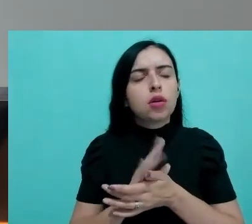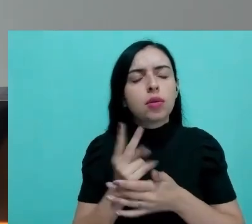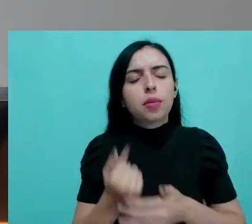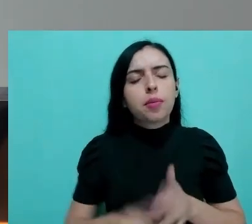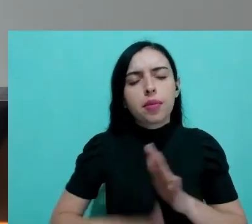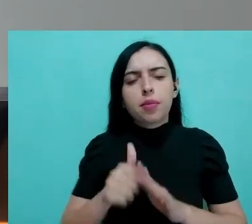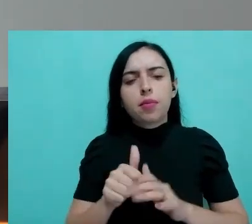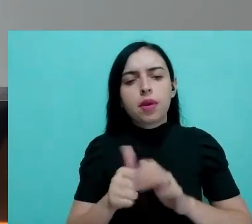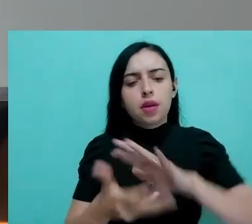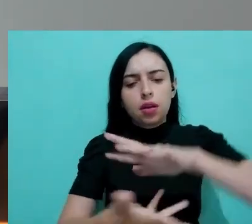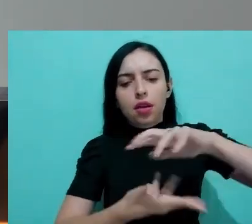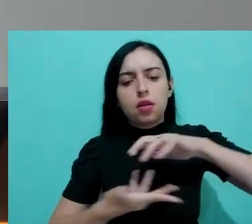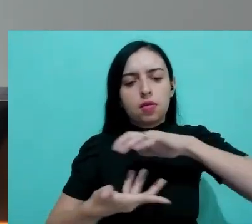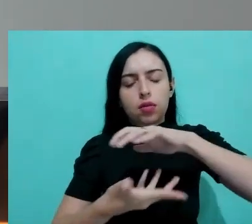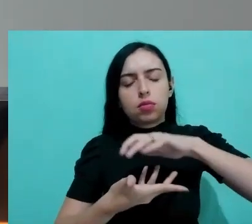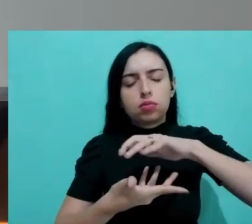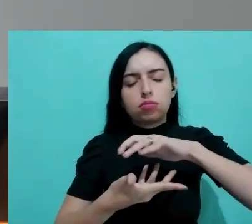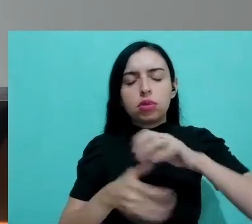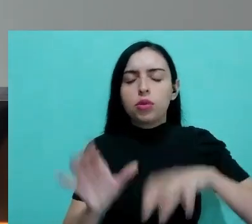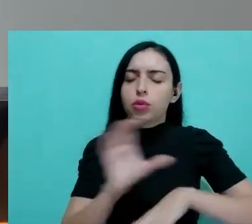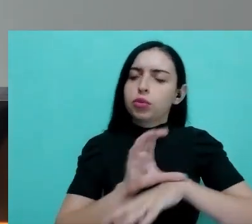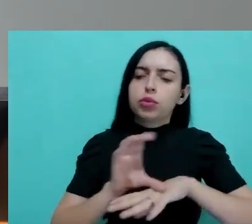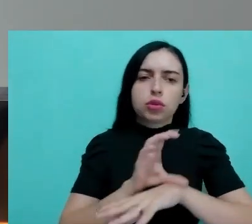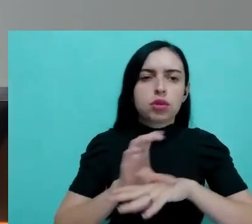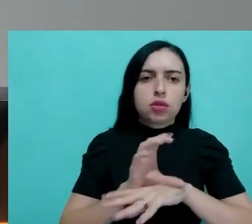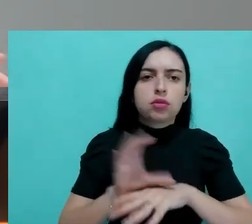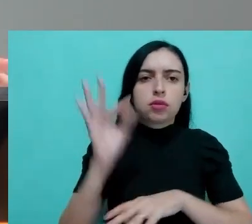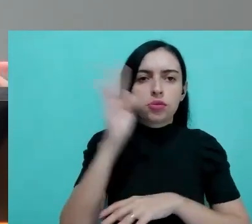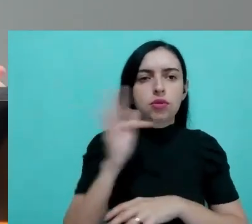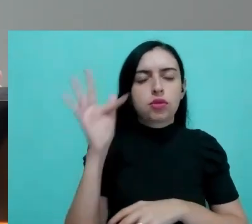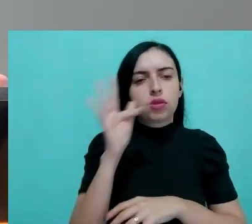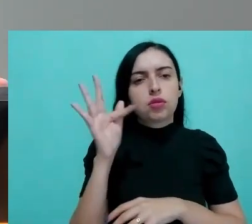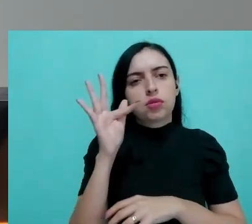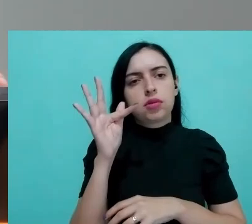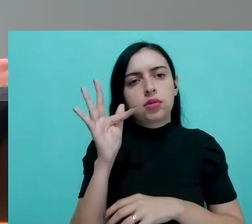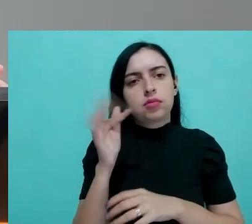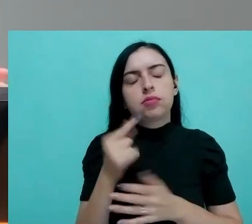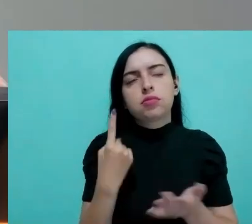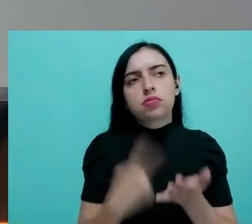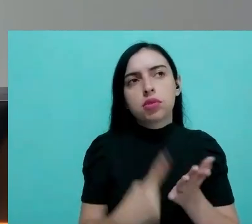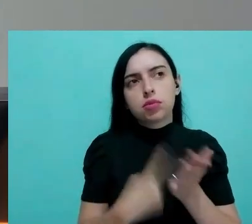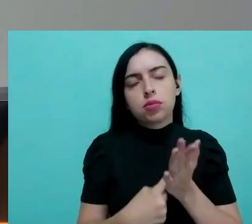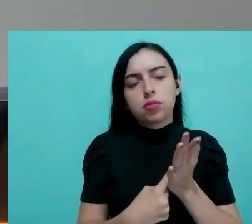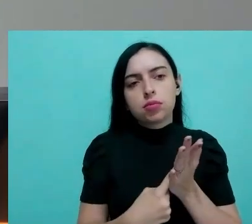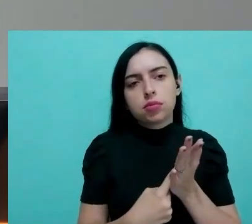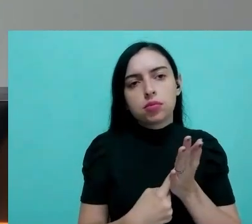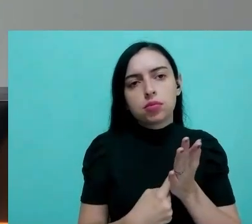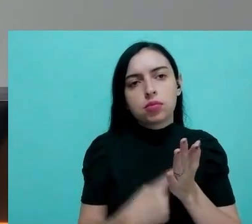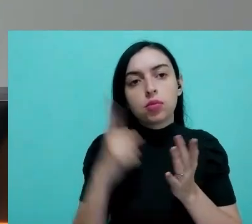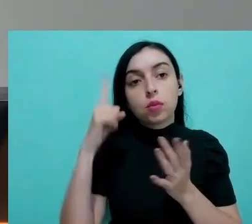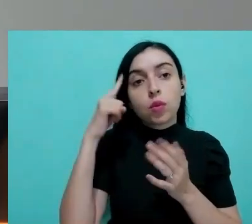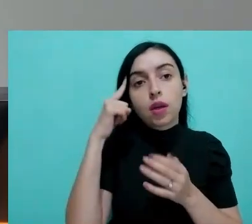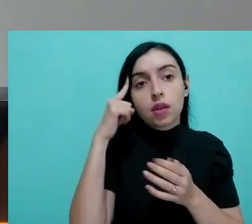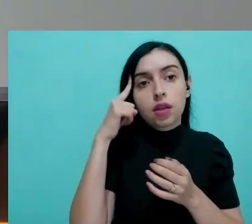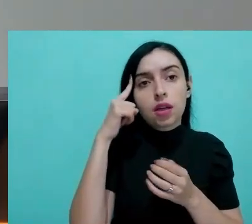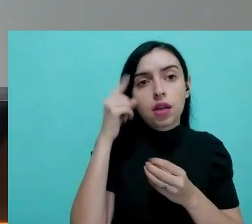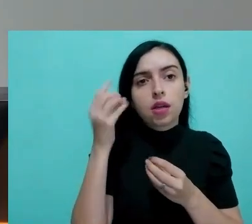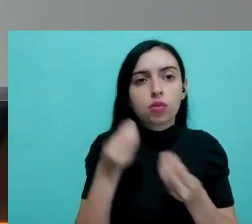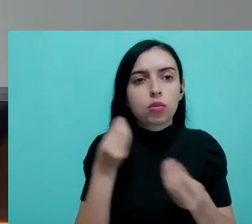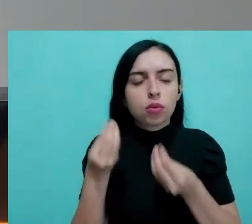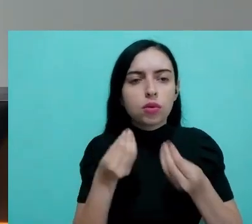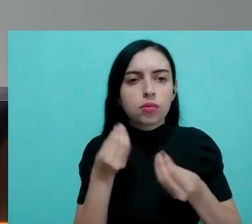revolución, la primera constitución francesa. Establece, como ya he dicho, el derecho de la nación a cambiar